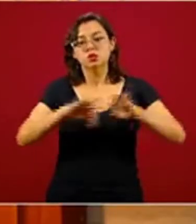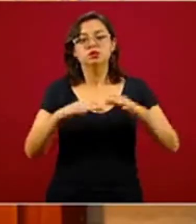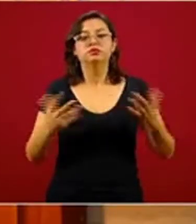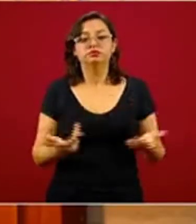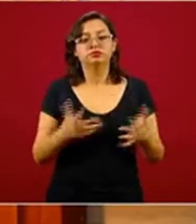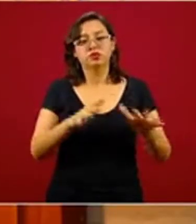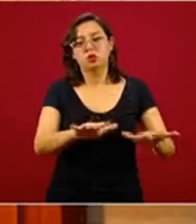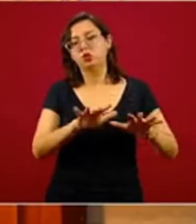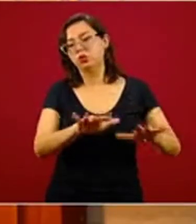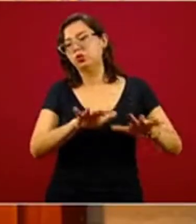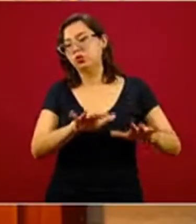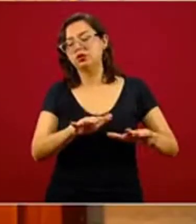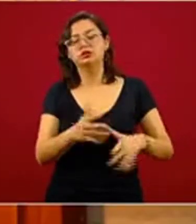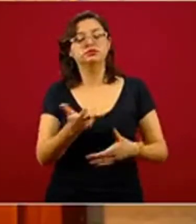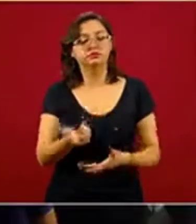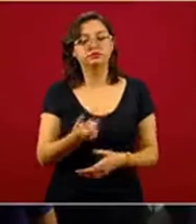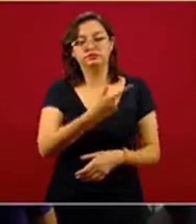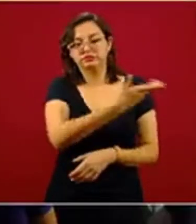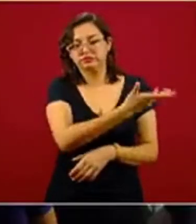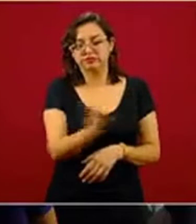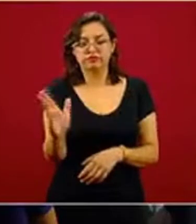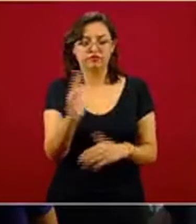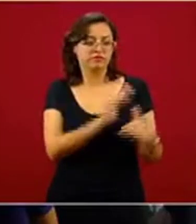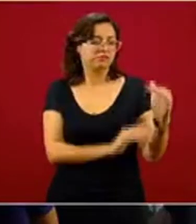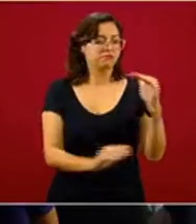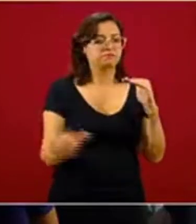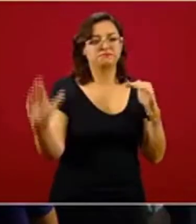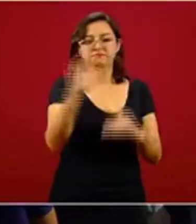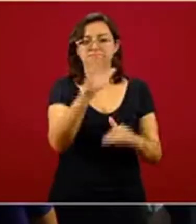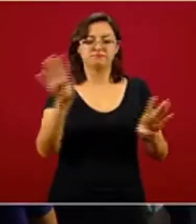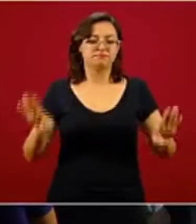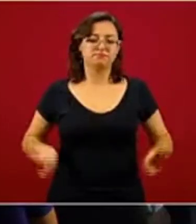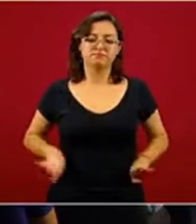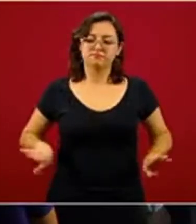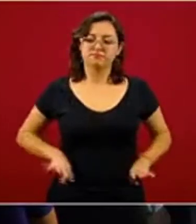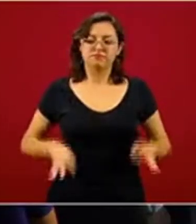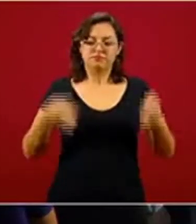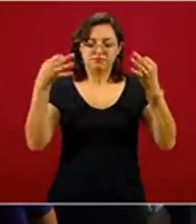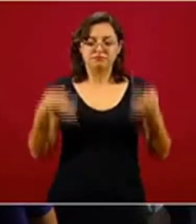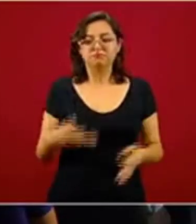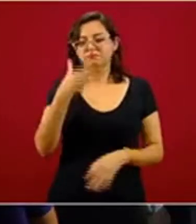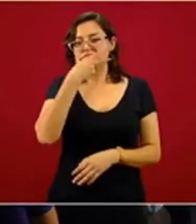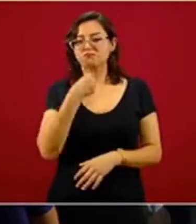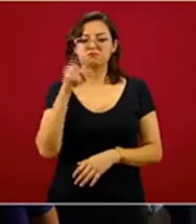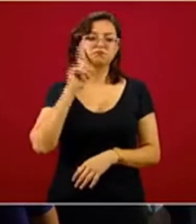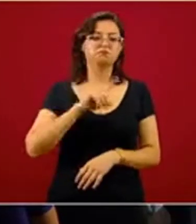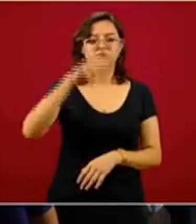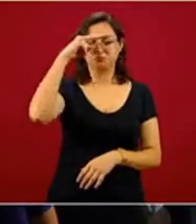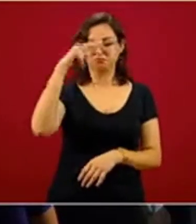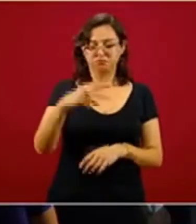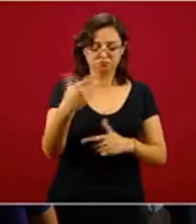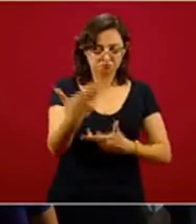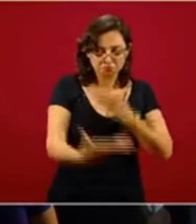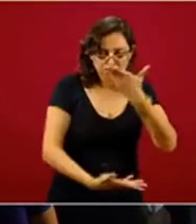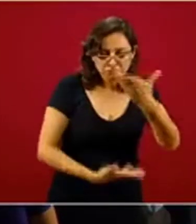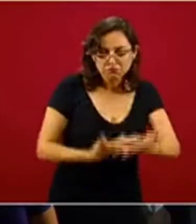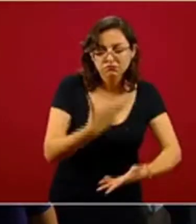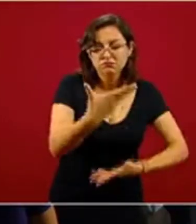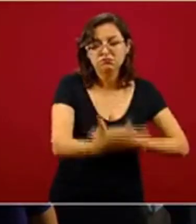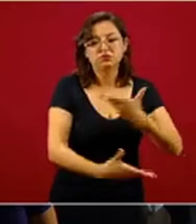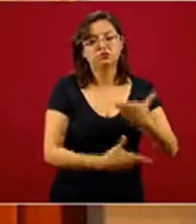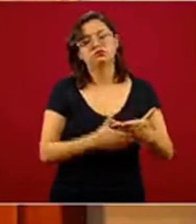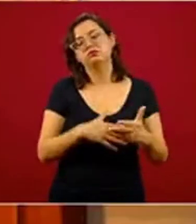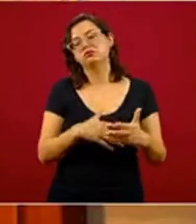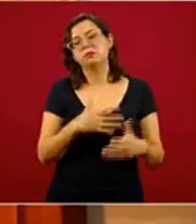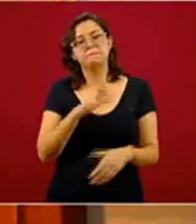ellos, la más alta distinción para los más altos mexicanas y mexicanos, los servidores públicos más